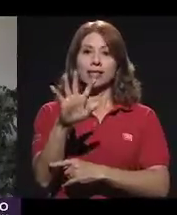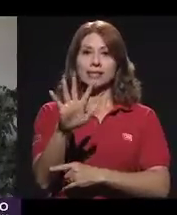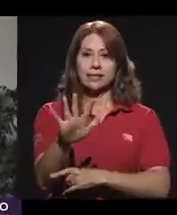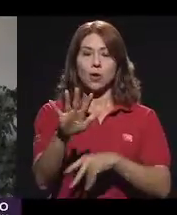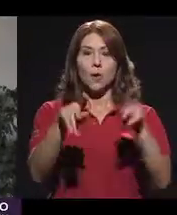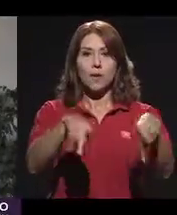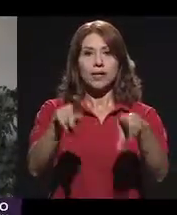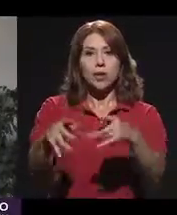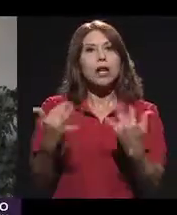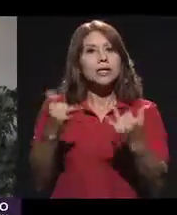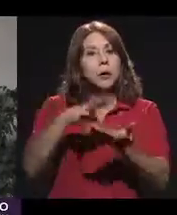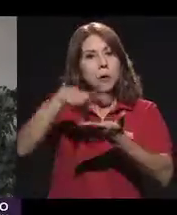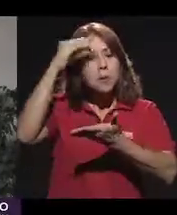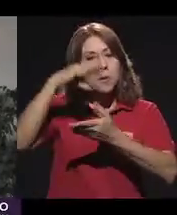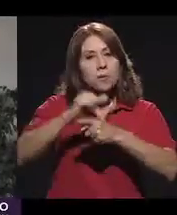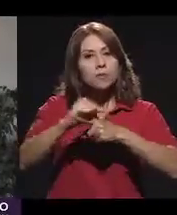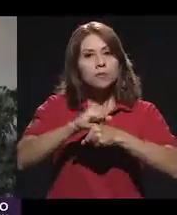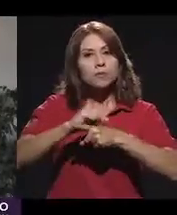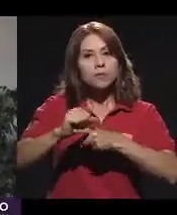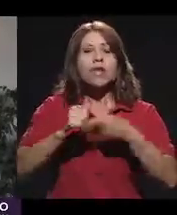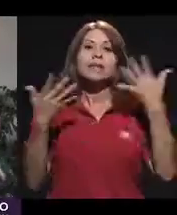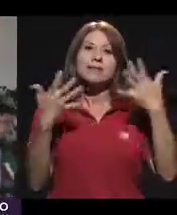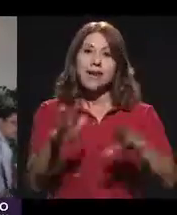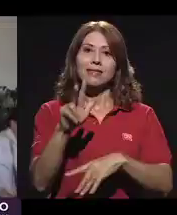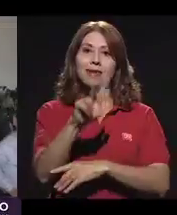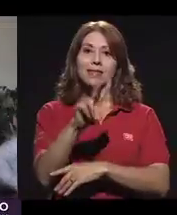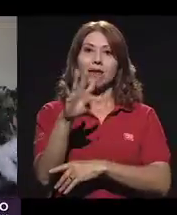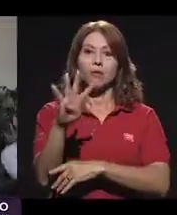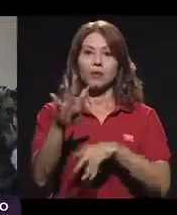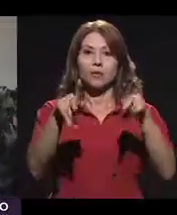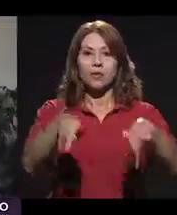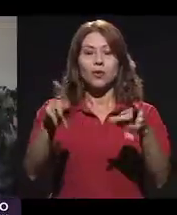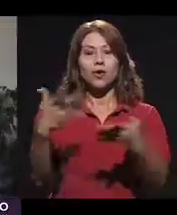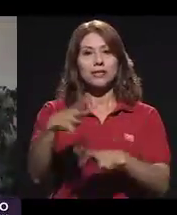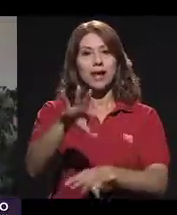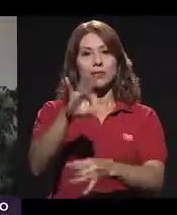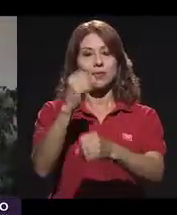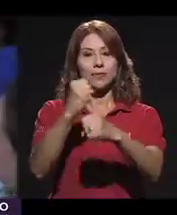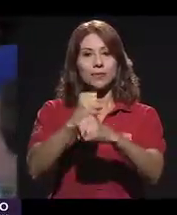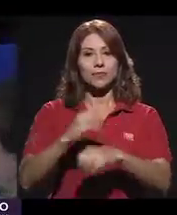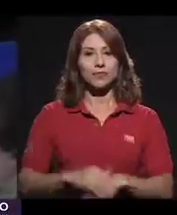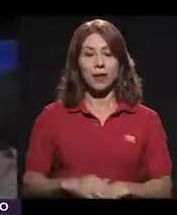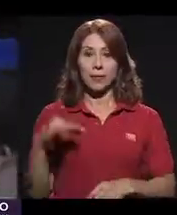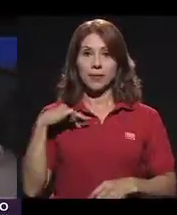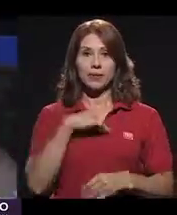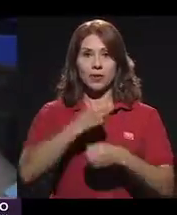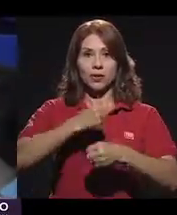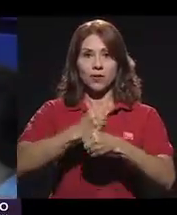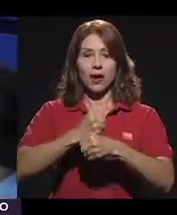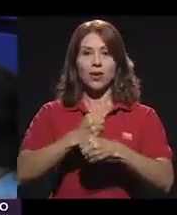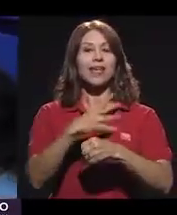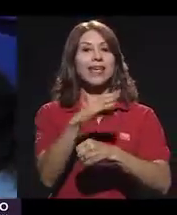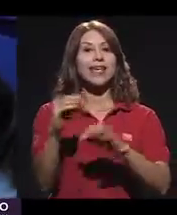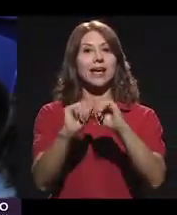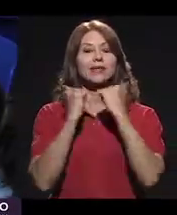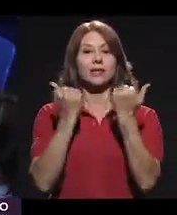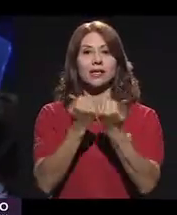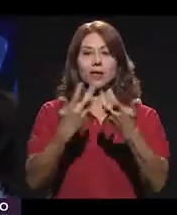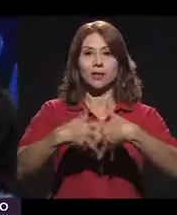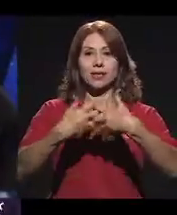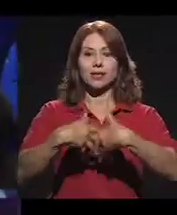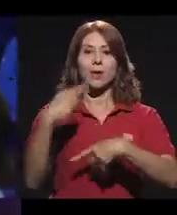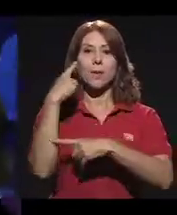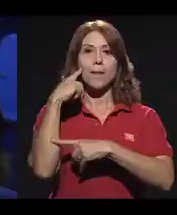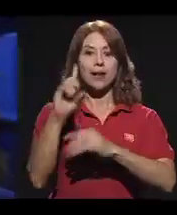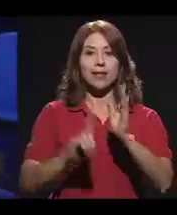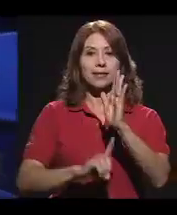nuevas personas capacitándose y ya 34 que están colocados en distintos puestos. El Ministerio de Trabajo y la Asociación Empresarial